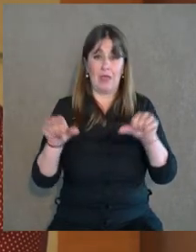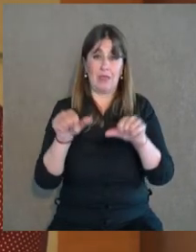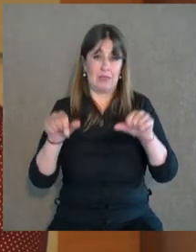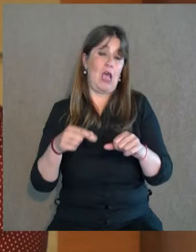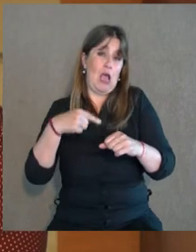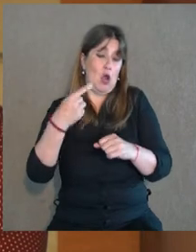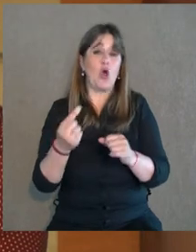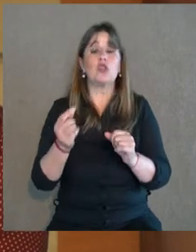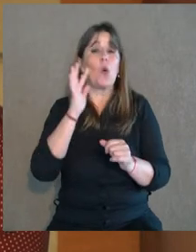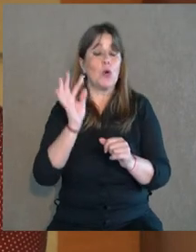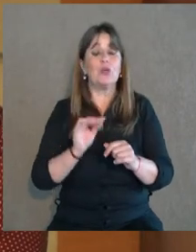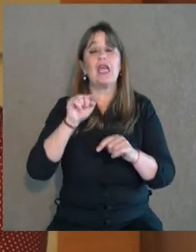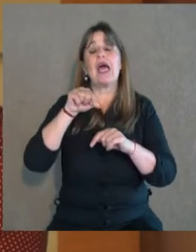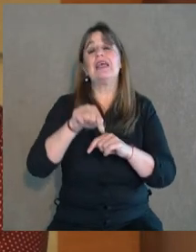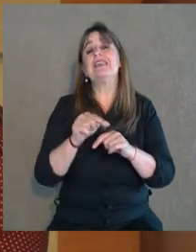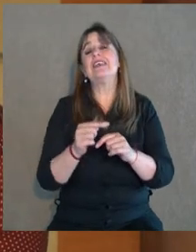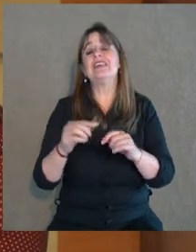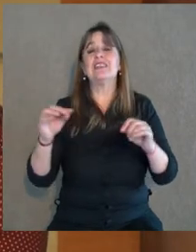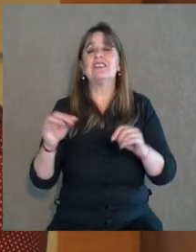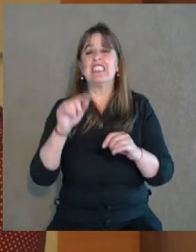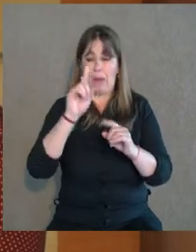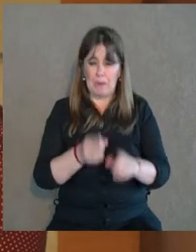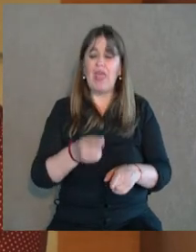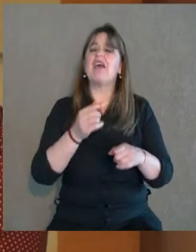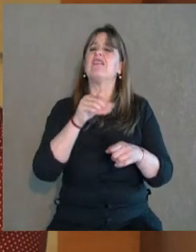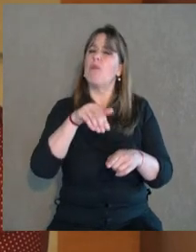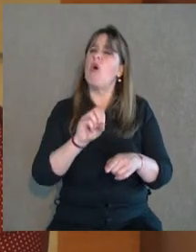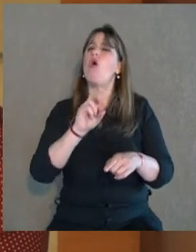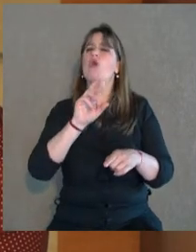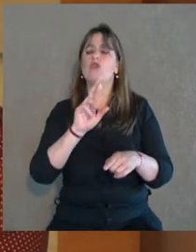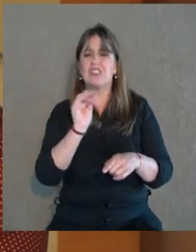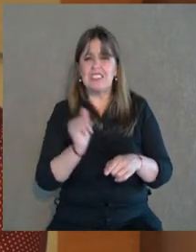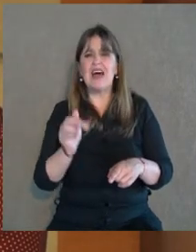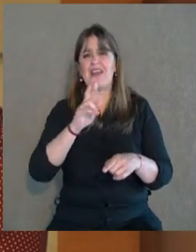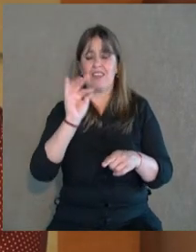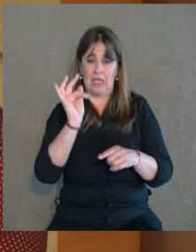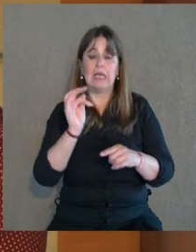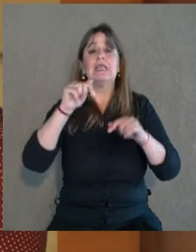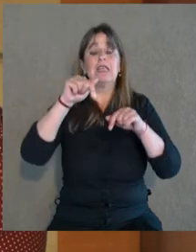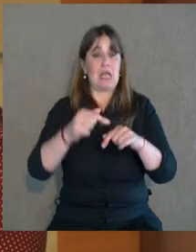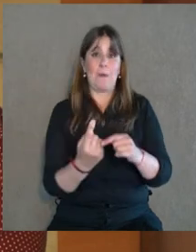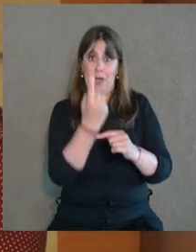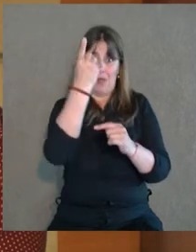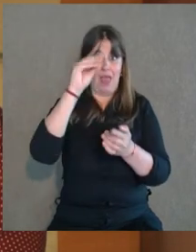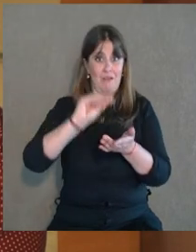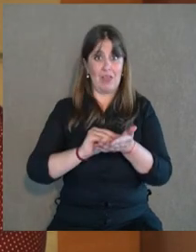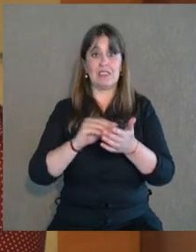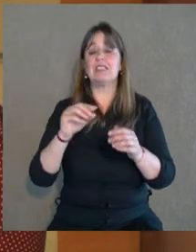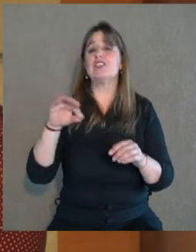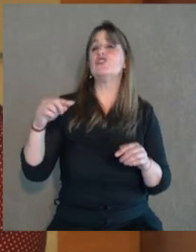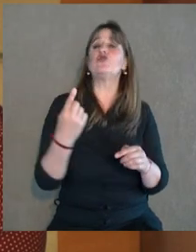que es una obra para violín y viola solistas y bueno es la primera vez que voy a tocar una obra solamente para violín con con el sol